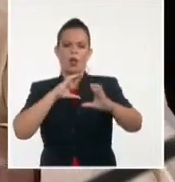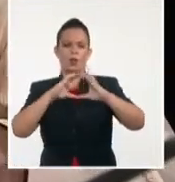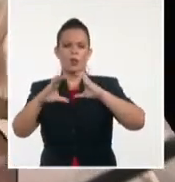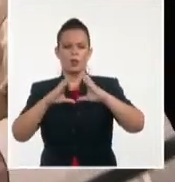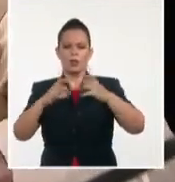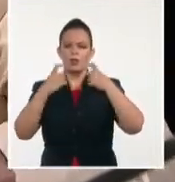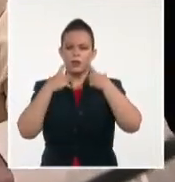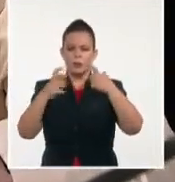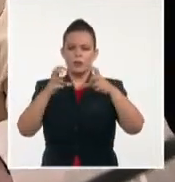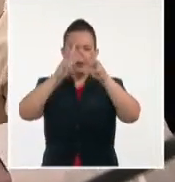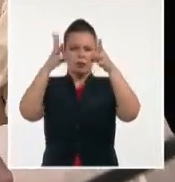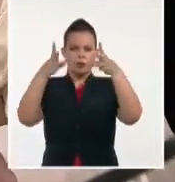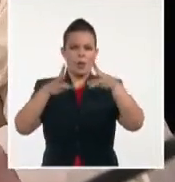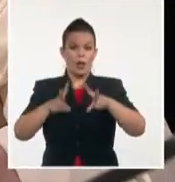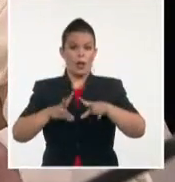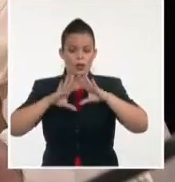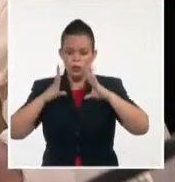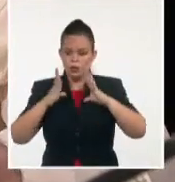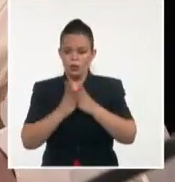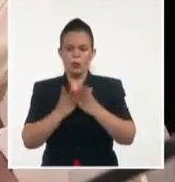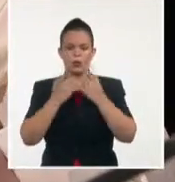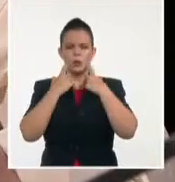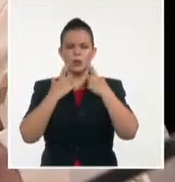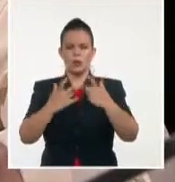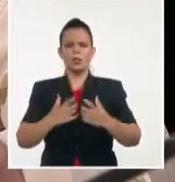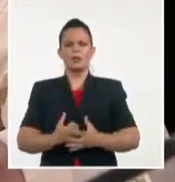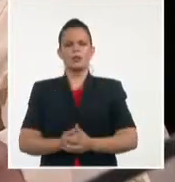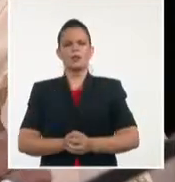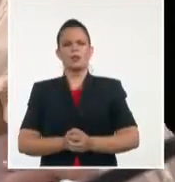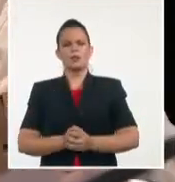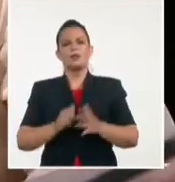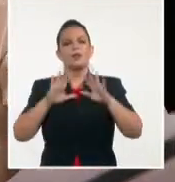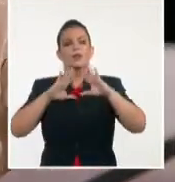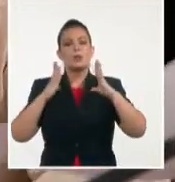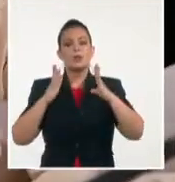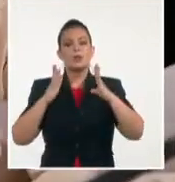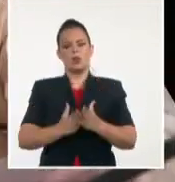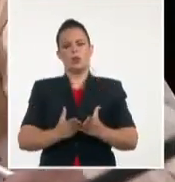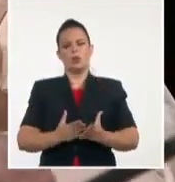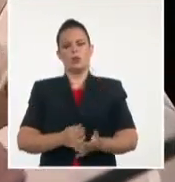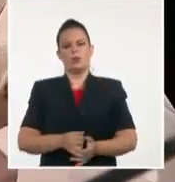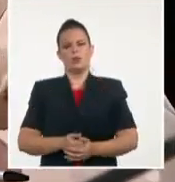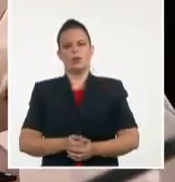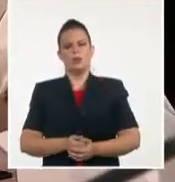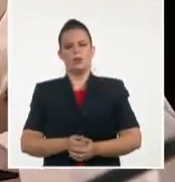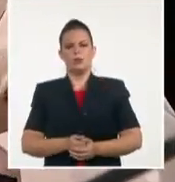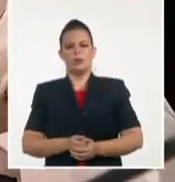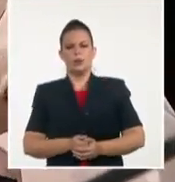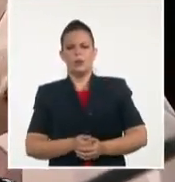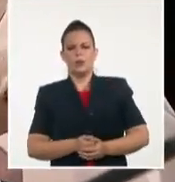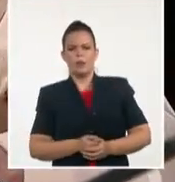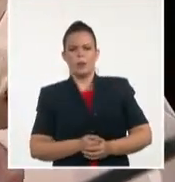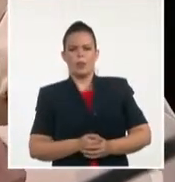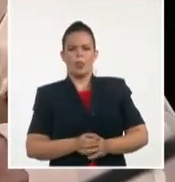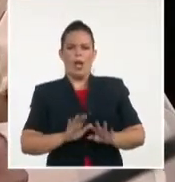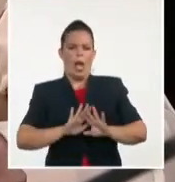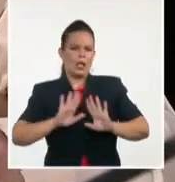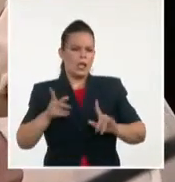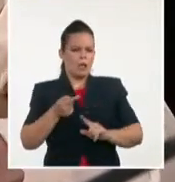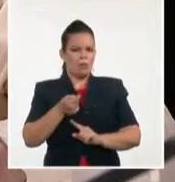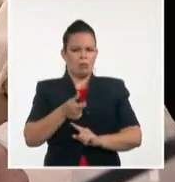sociales, para poder transmitir toda esta información. Yo quisiera ya casi finalmente